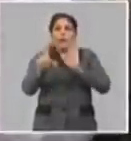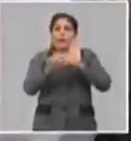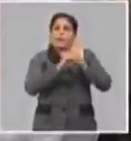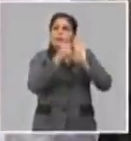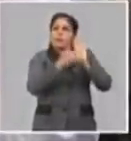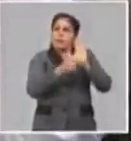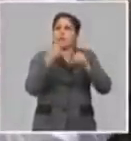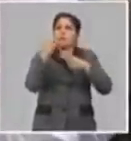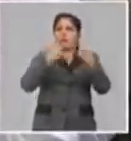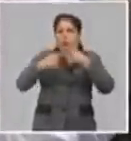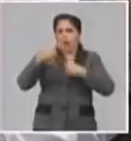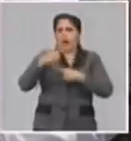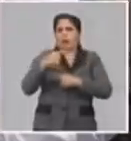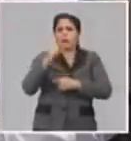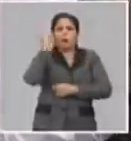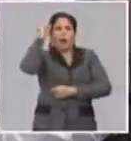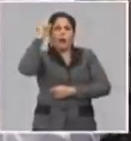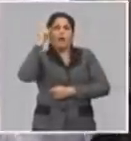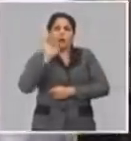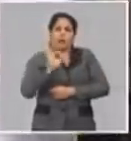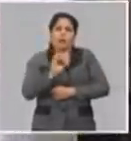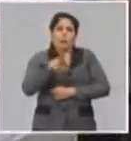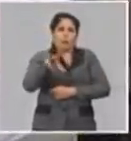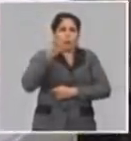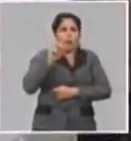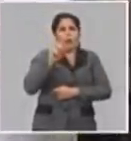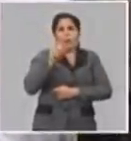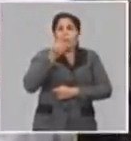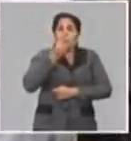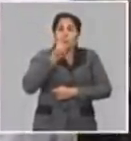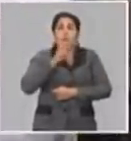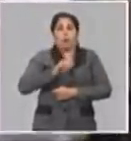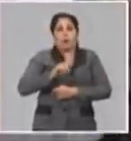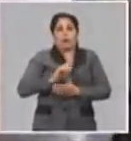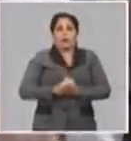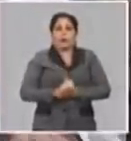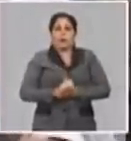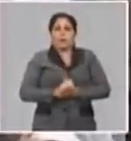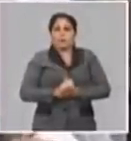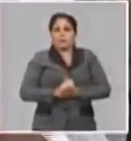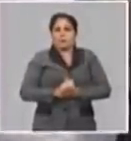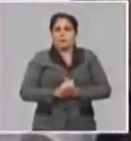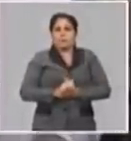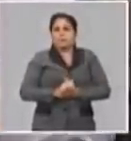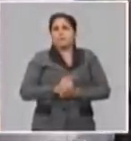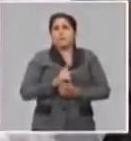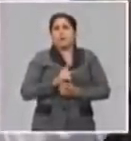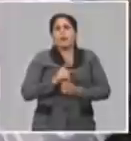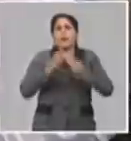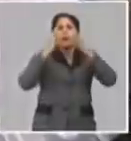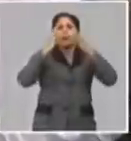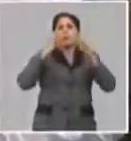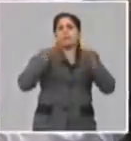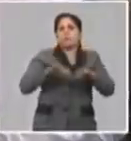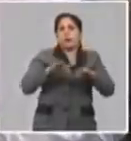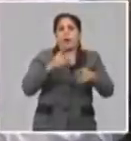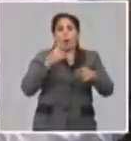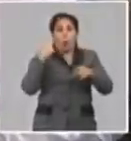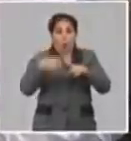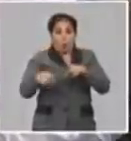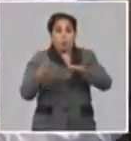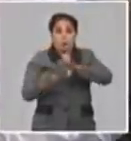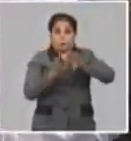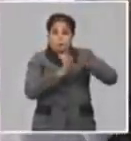pero para que no haya en ese sentido ninguna restricción que no sea imprescindible. Y vamos a dar un